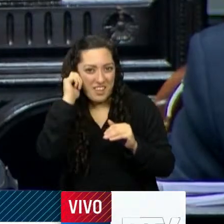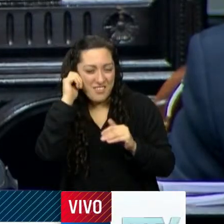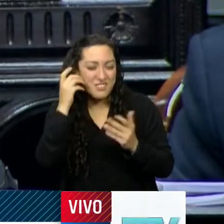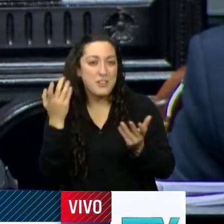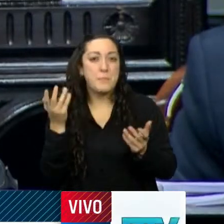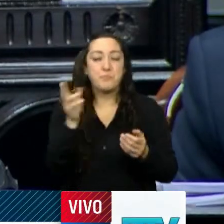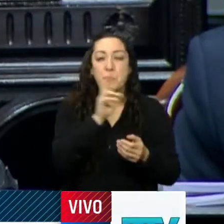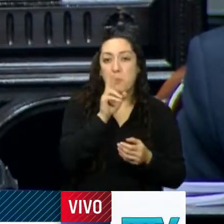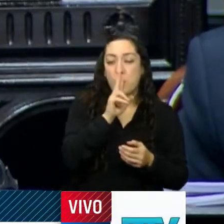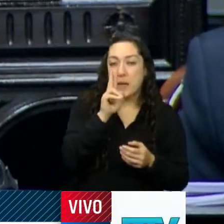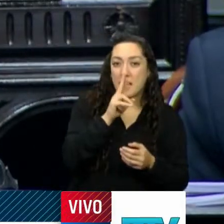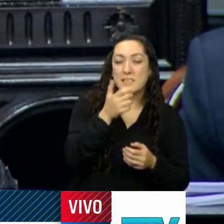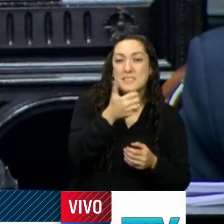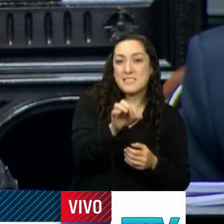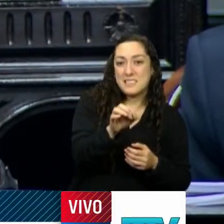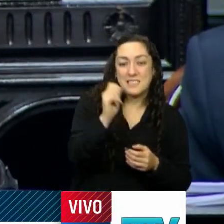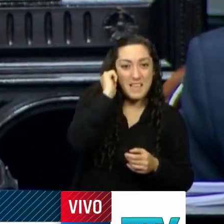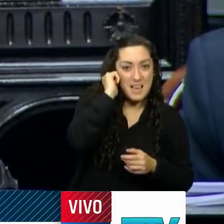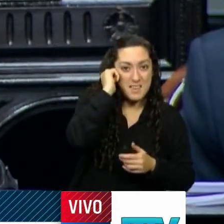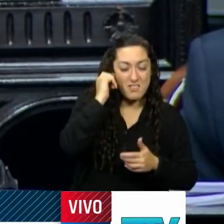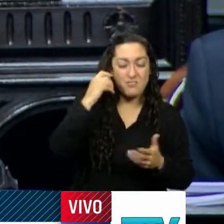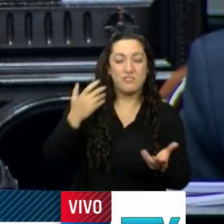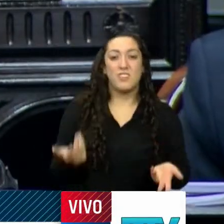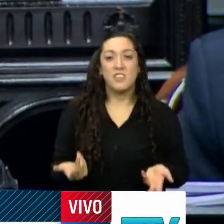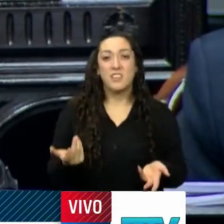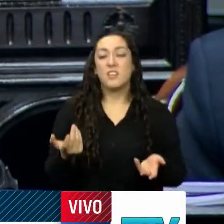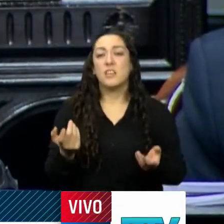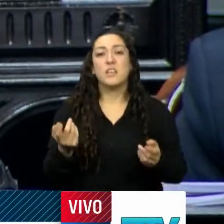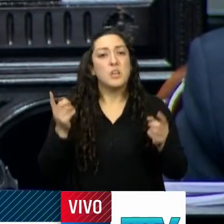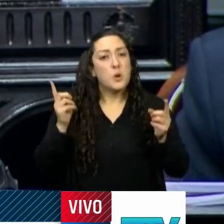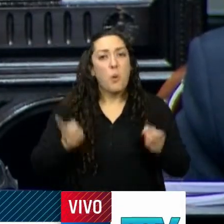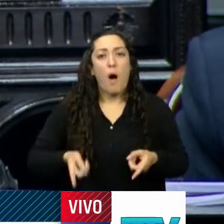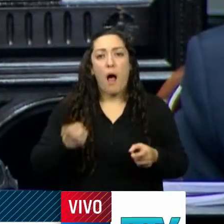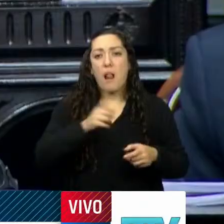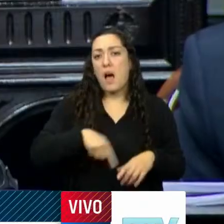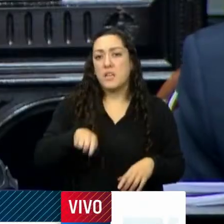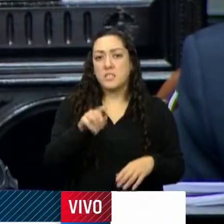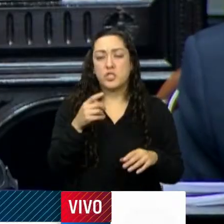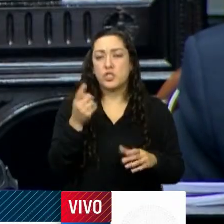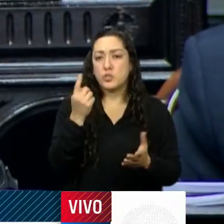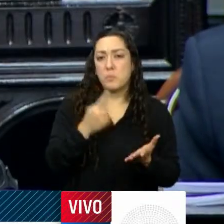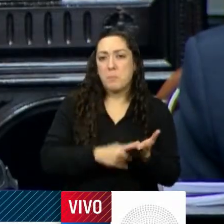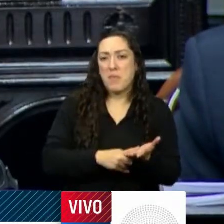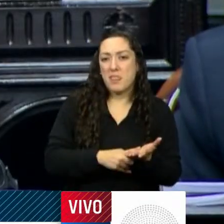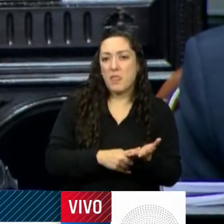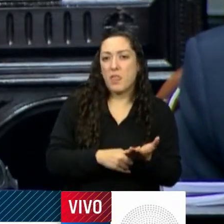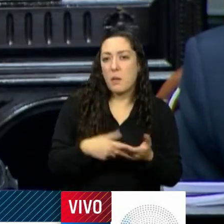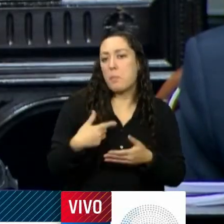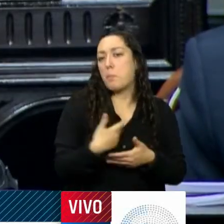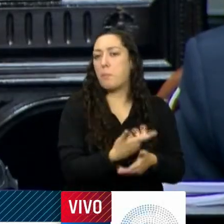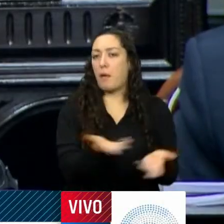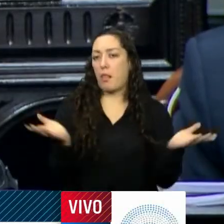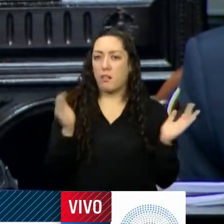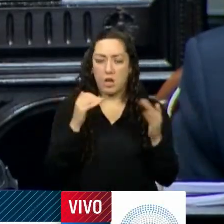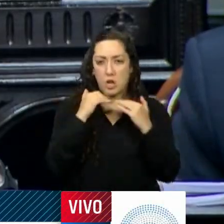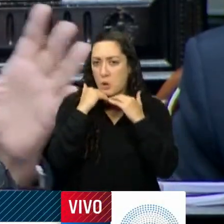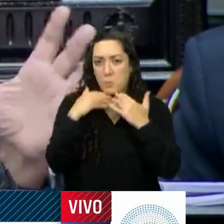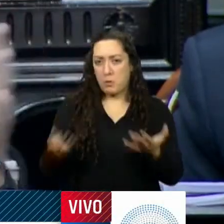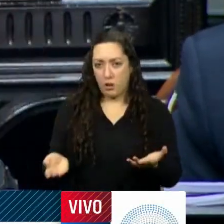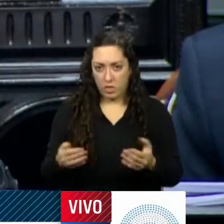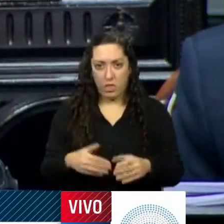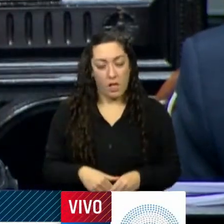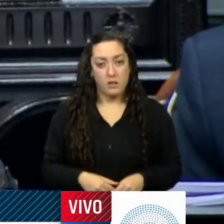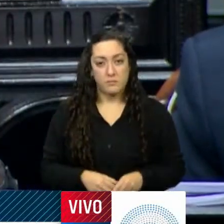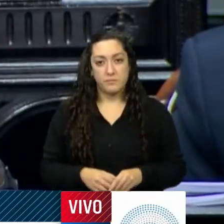y las mujeres 60. Pero eso no les importó, esa medida populista impactó en